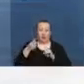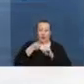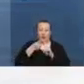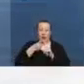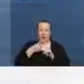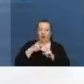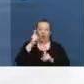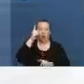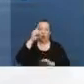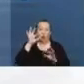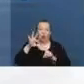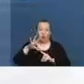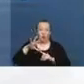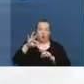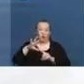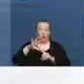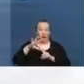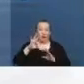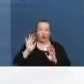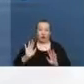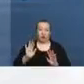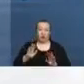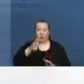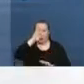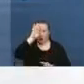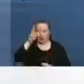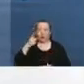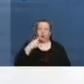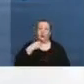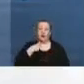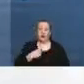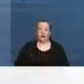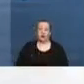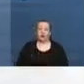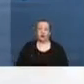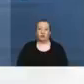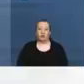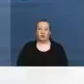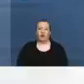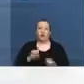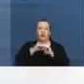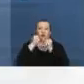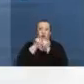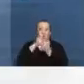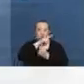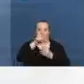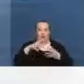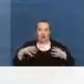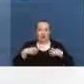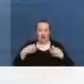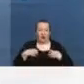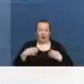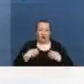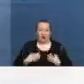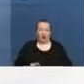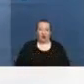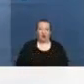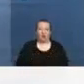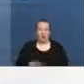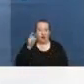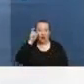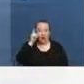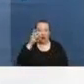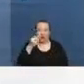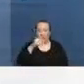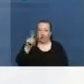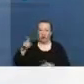se acordó de los presos porque siempre mi visión ha sido que una sociedad se mide no porque también está en los que siempre estuvo bien lazo isagén